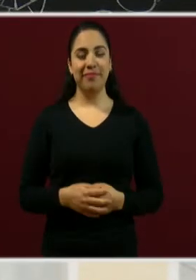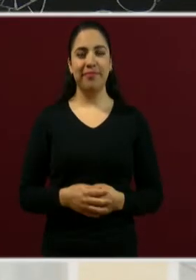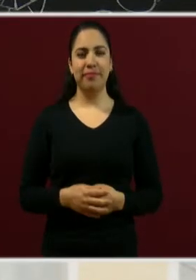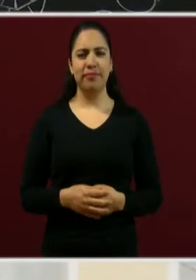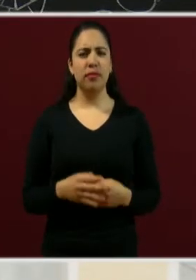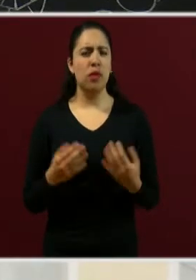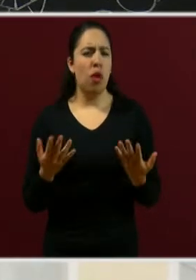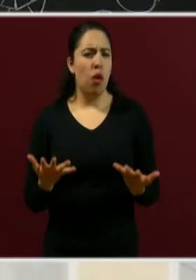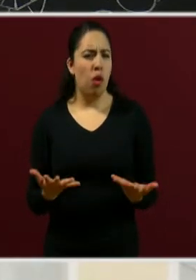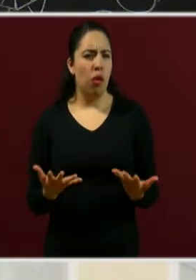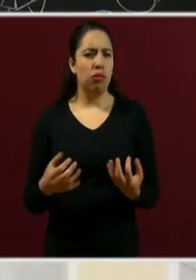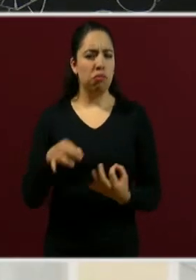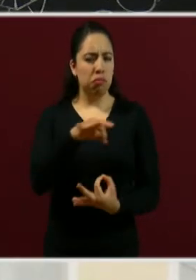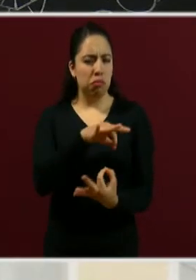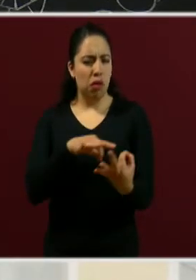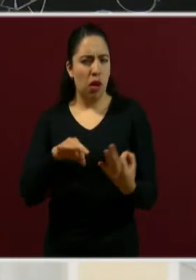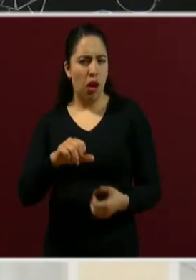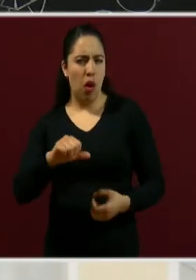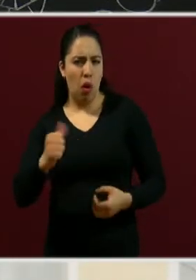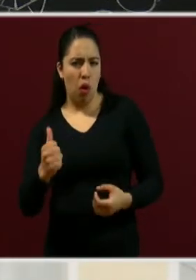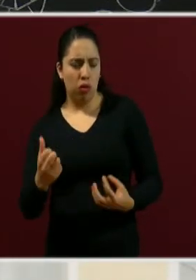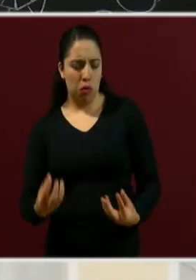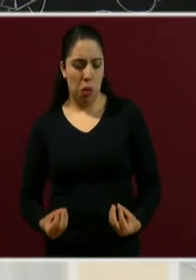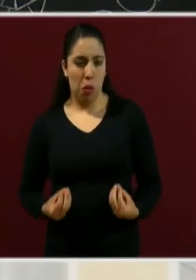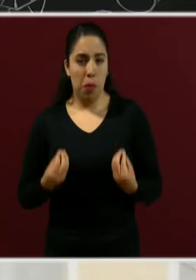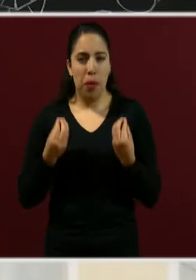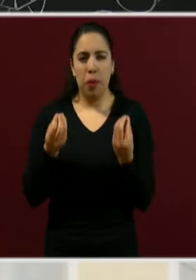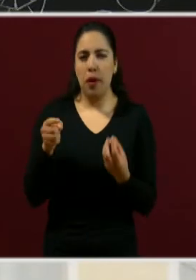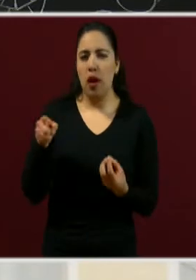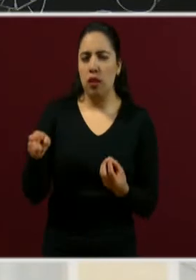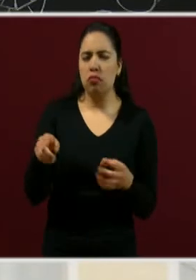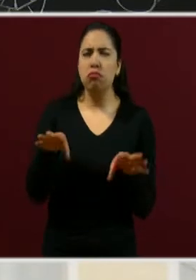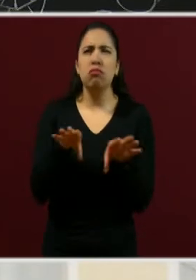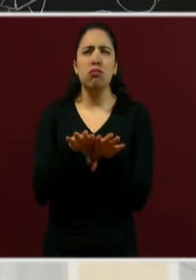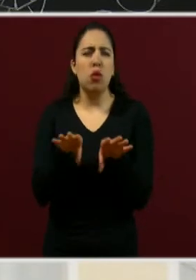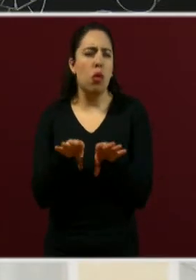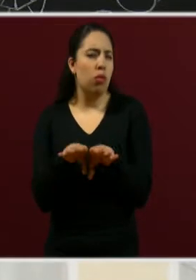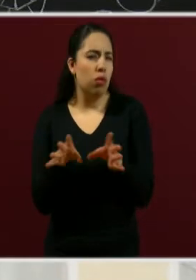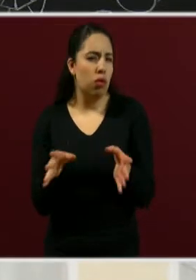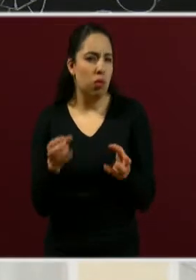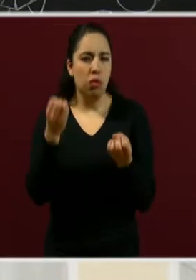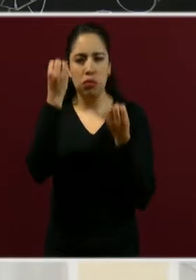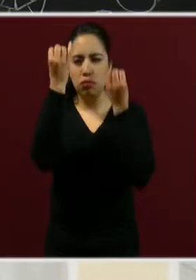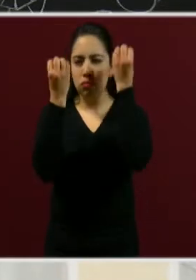¿O has imaginado cómo sería la vida en otro planeta?